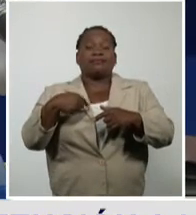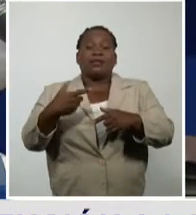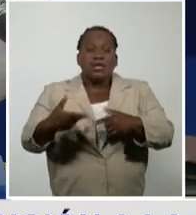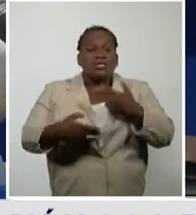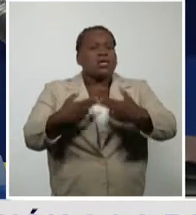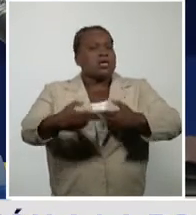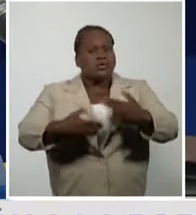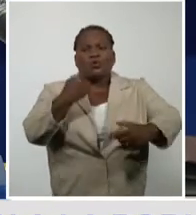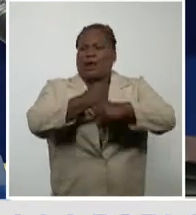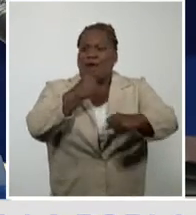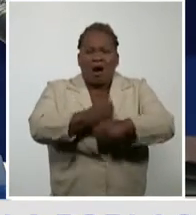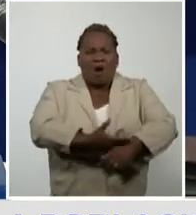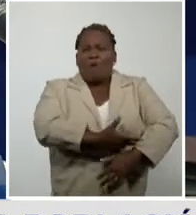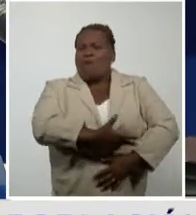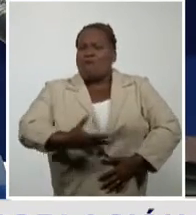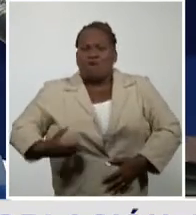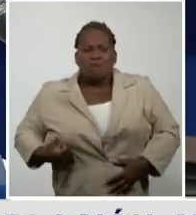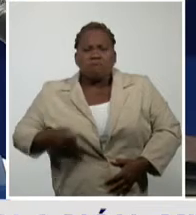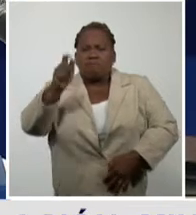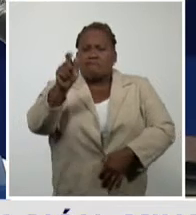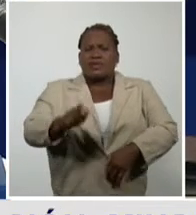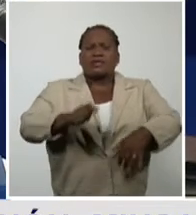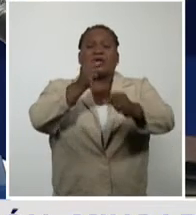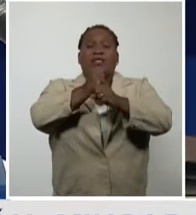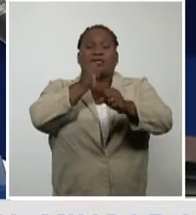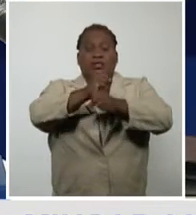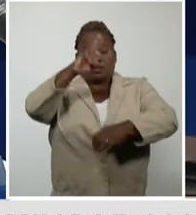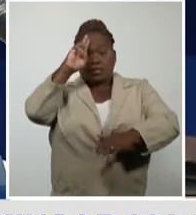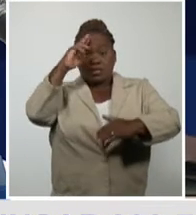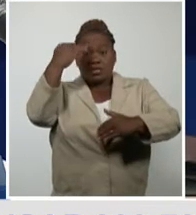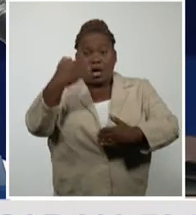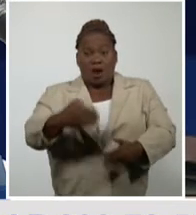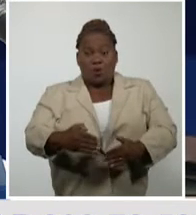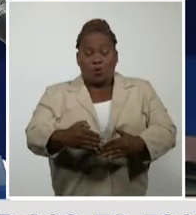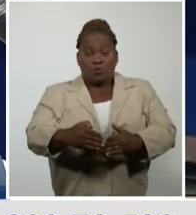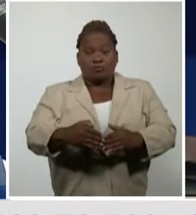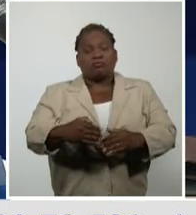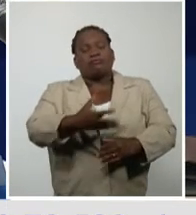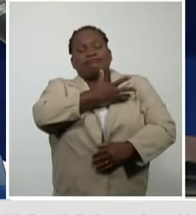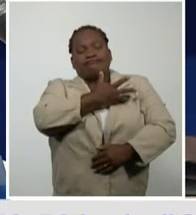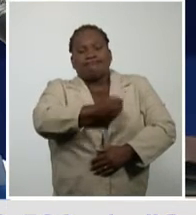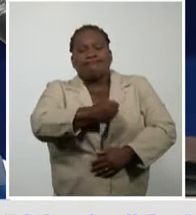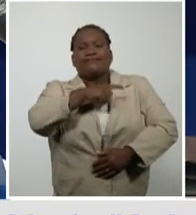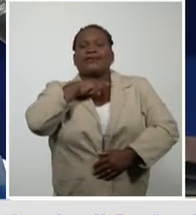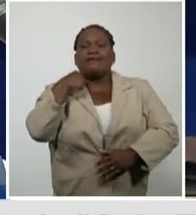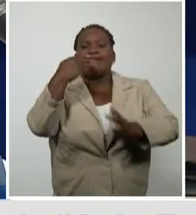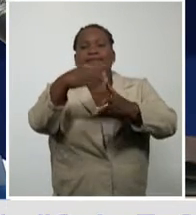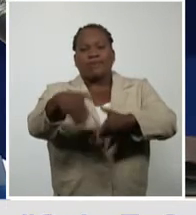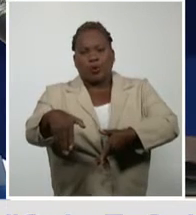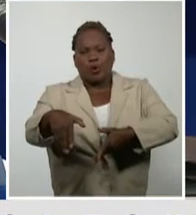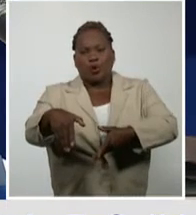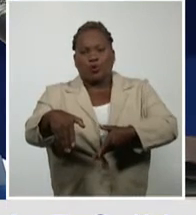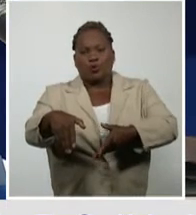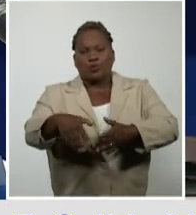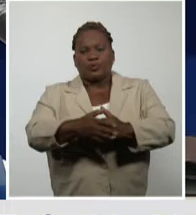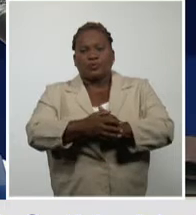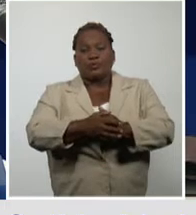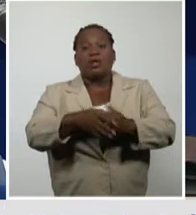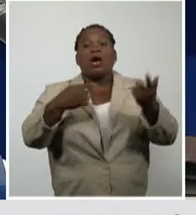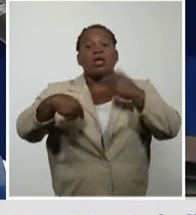esfuerzo del personal de salud, pues, reitero, lamentablemente falleció en el día de